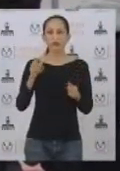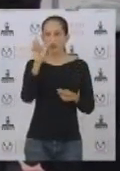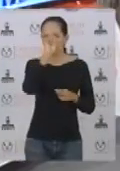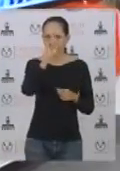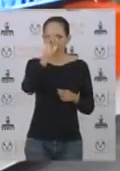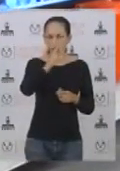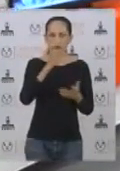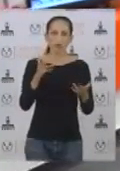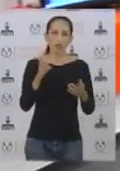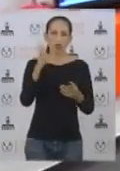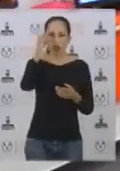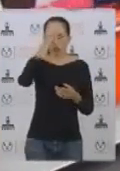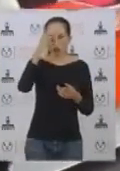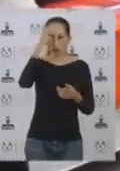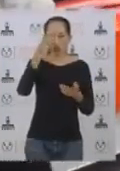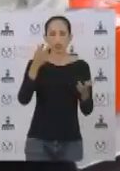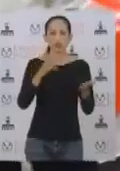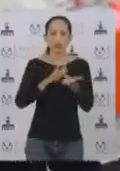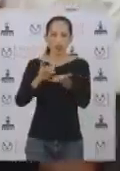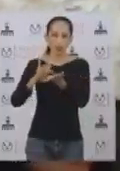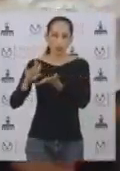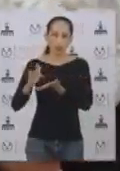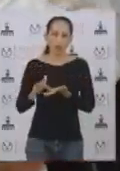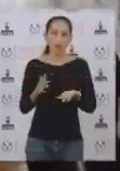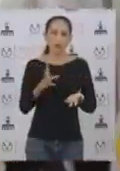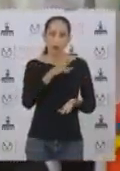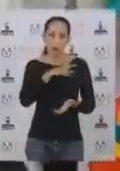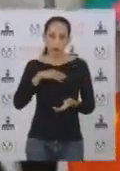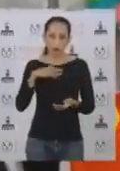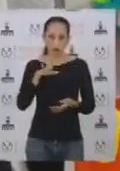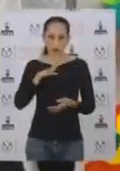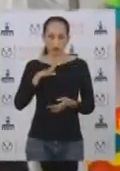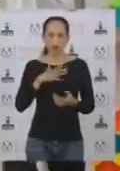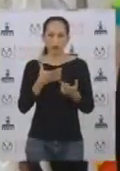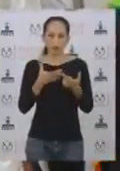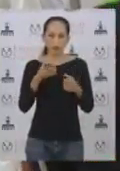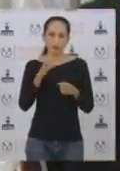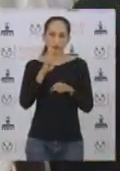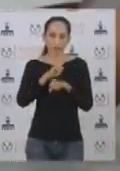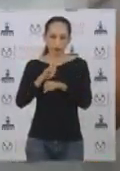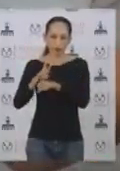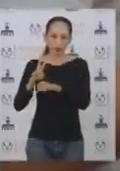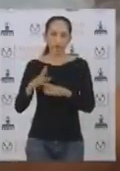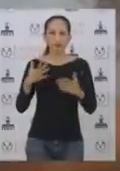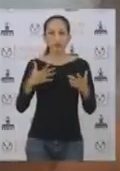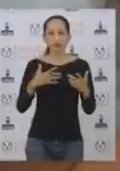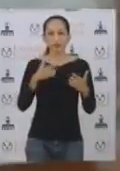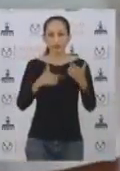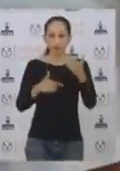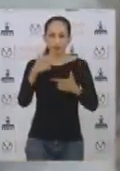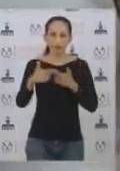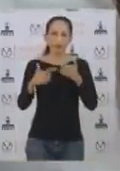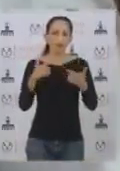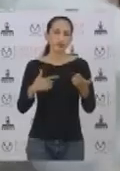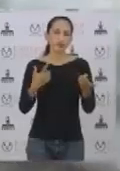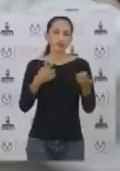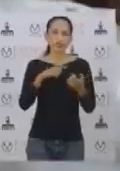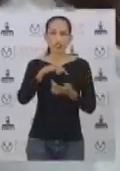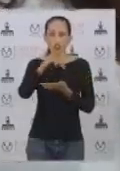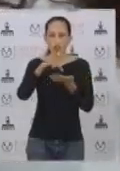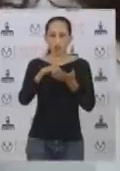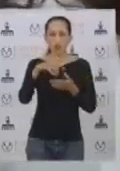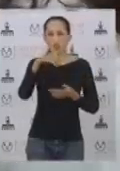educativa, psicológica y apoyo estudiantil, guardería círculo infantil, emprendimiento, gimnasios multidisciplinarios,